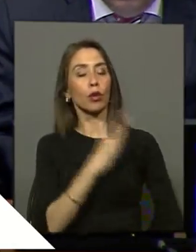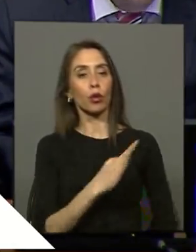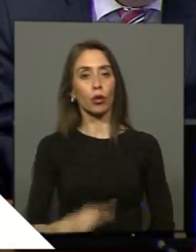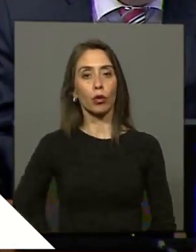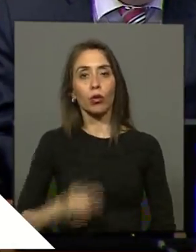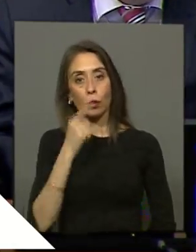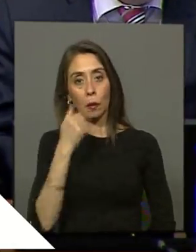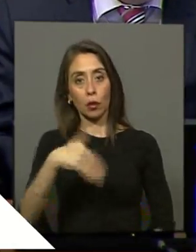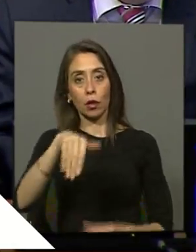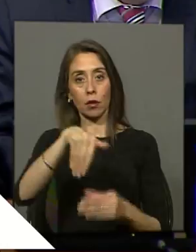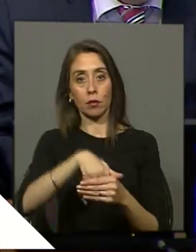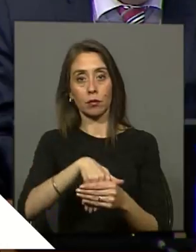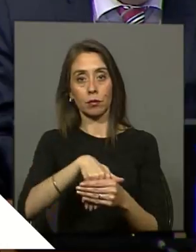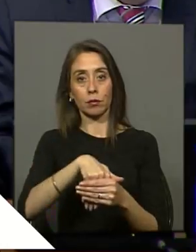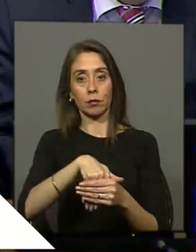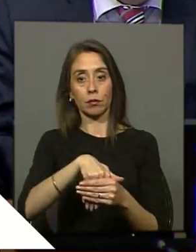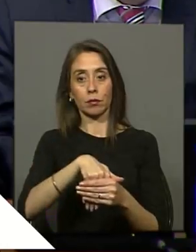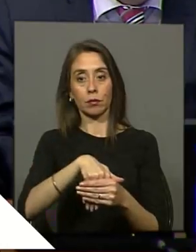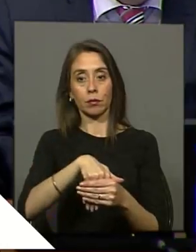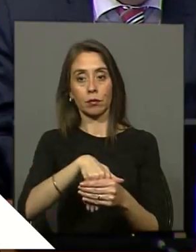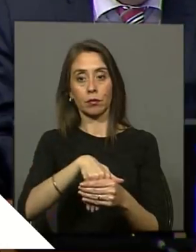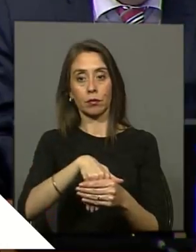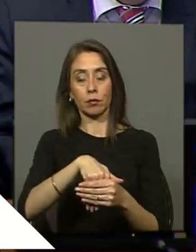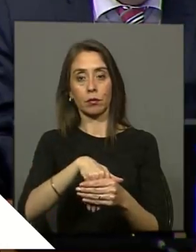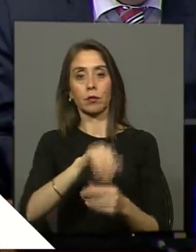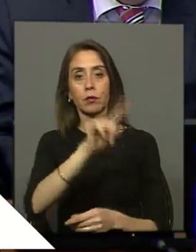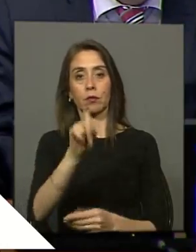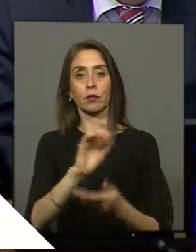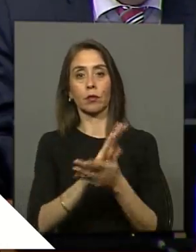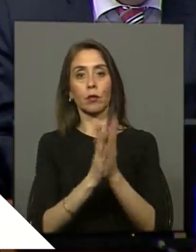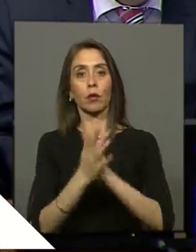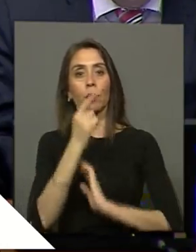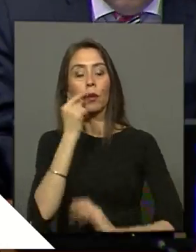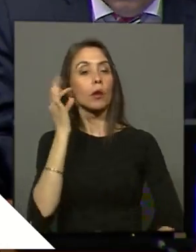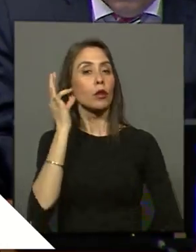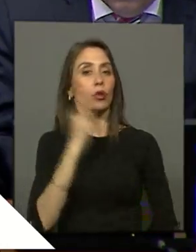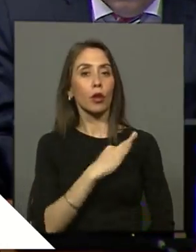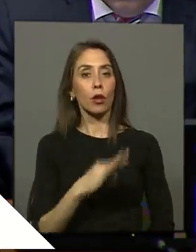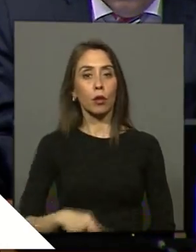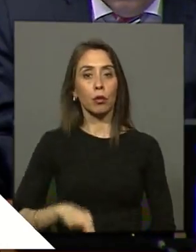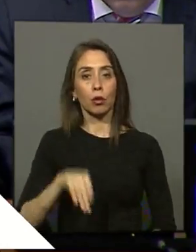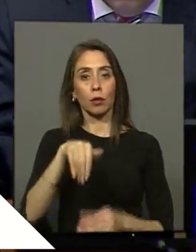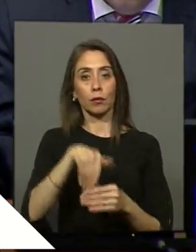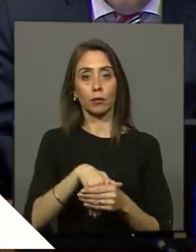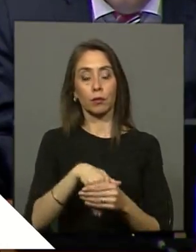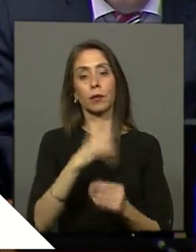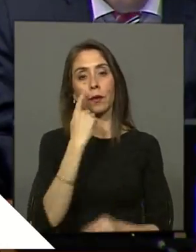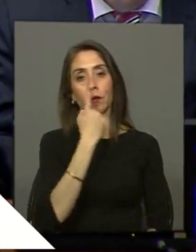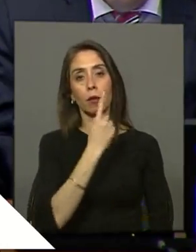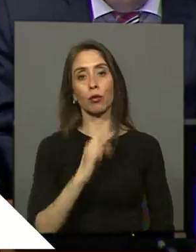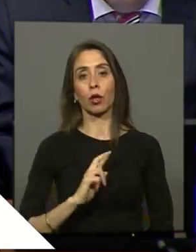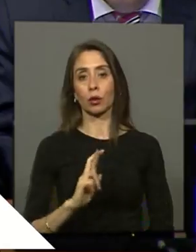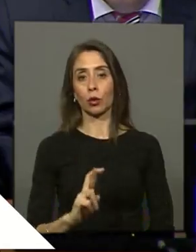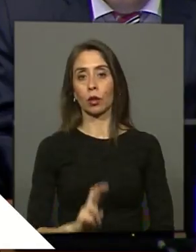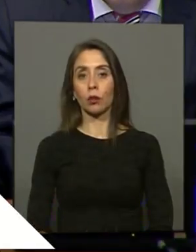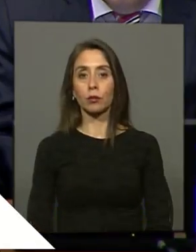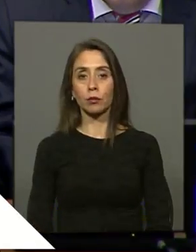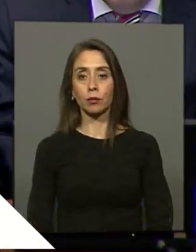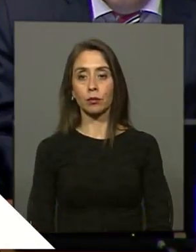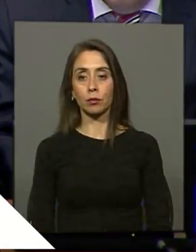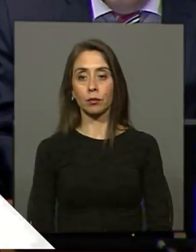todos los diputados han votado todas las diputadas resultado de la votación